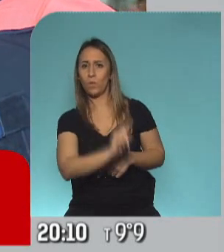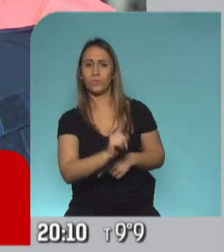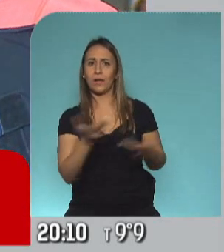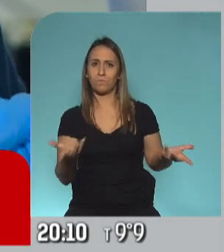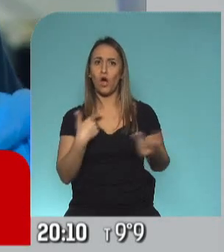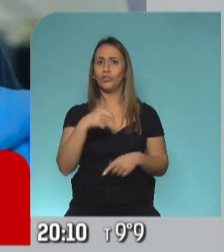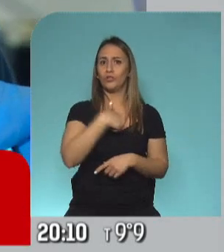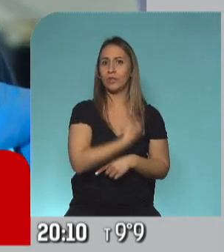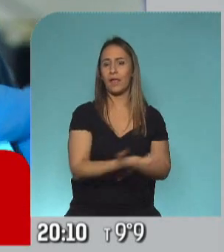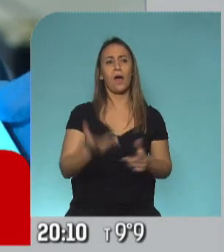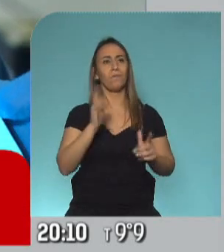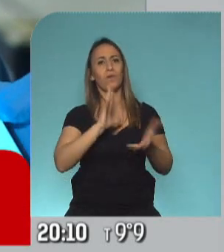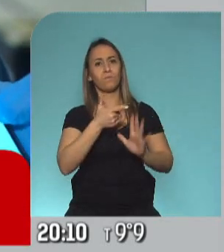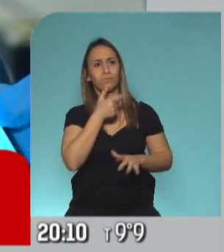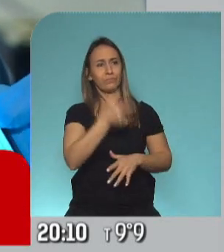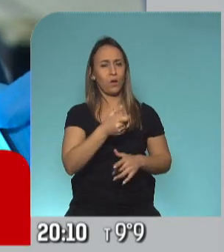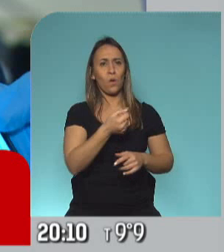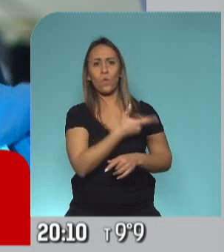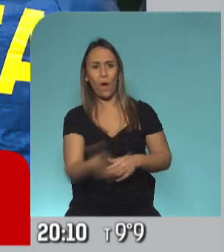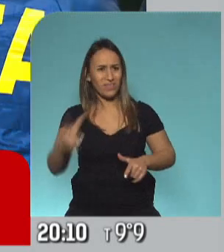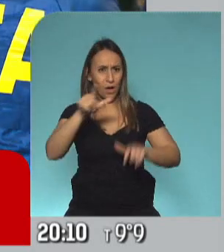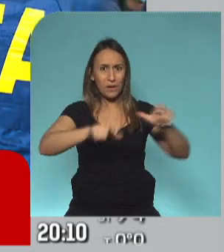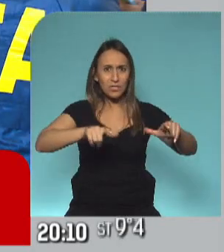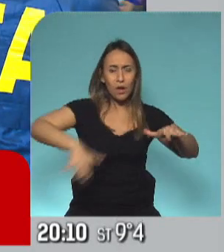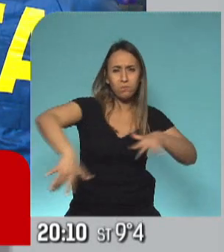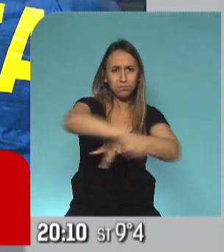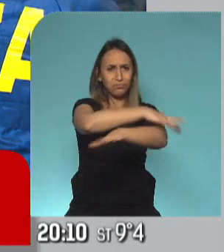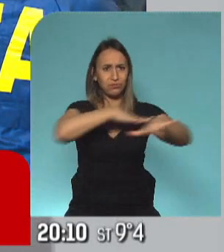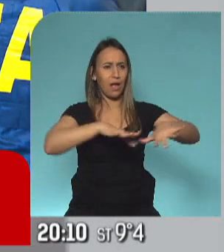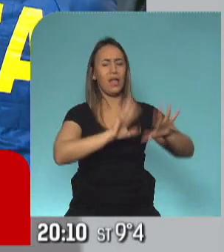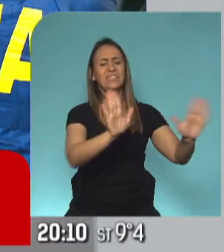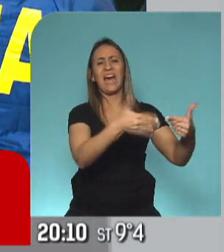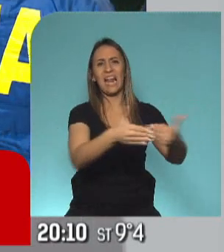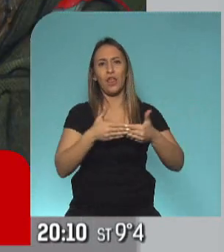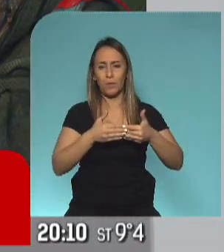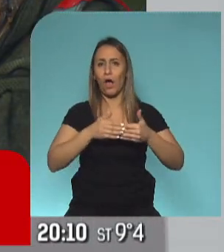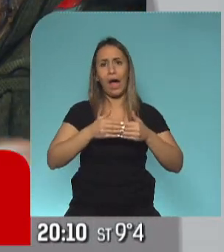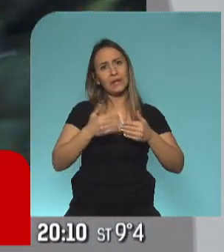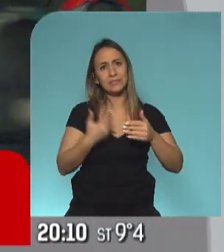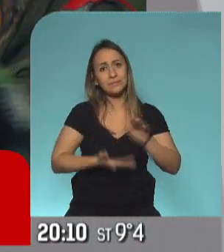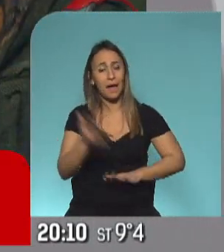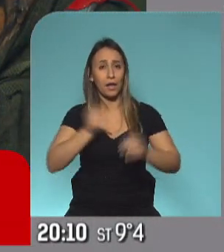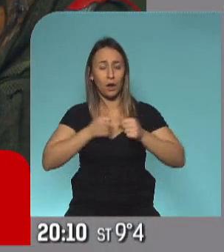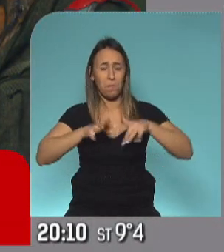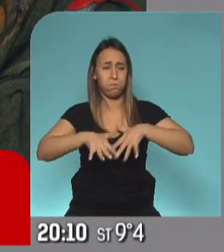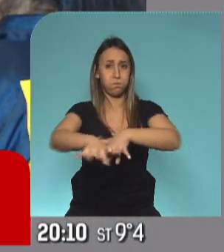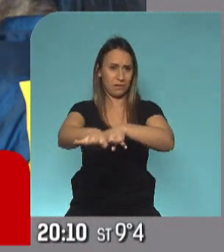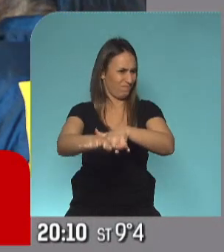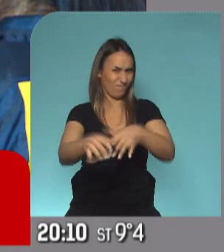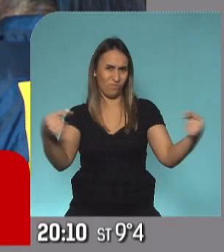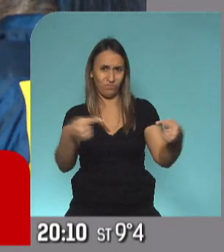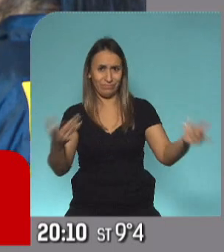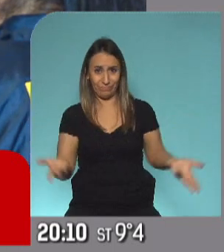si de repente tenés tanta gente en las calles y estás prácticamente cerrando todo. Si vamos a una fase tan restrictiva, bueno, eso nos tendríamos que